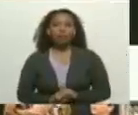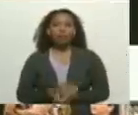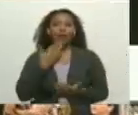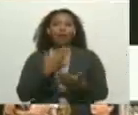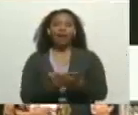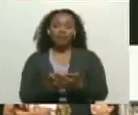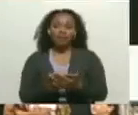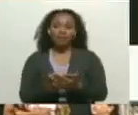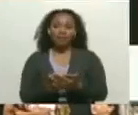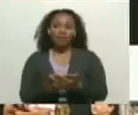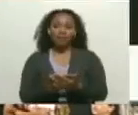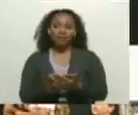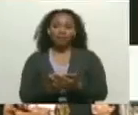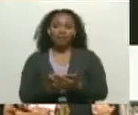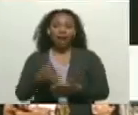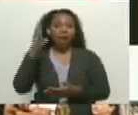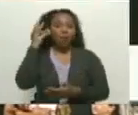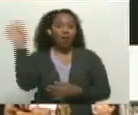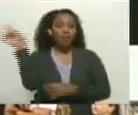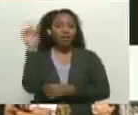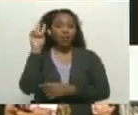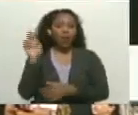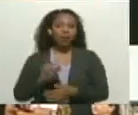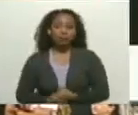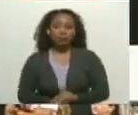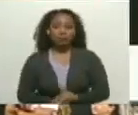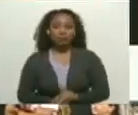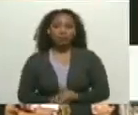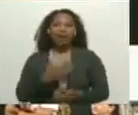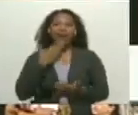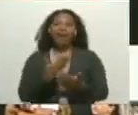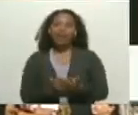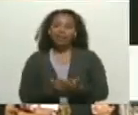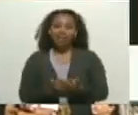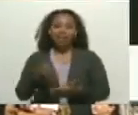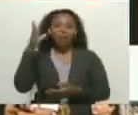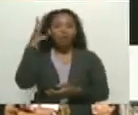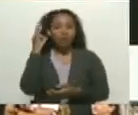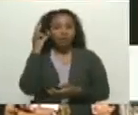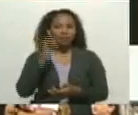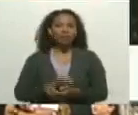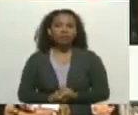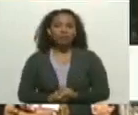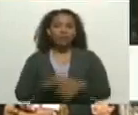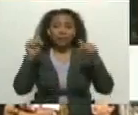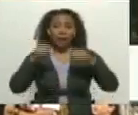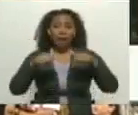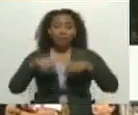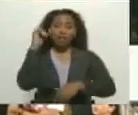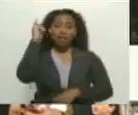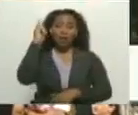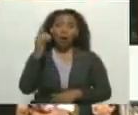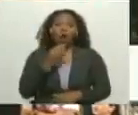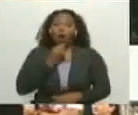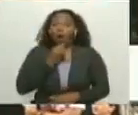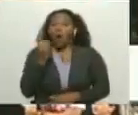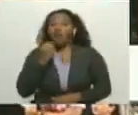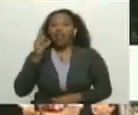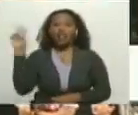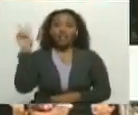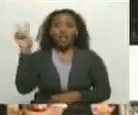gracias a las mujeres venezolanas, gracias a las mujeres de aquí de Yaracuy, a los jóvenes